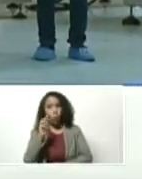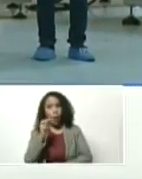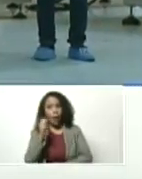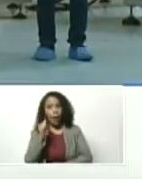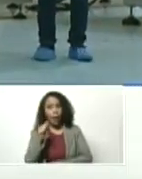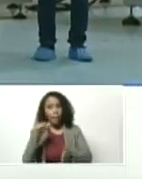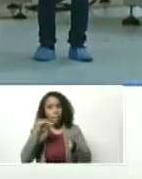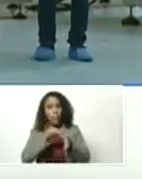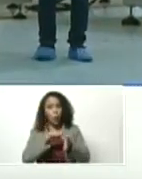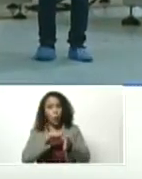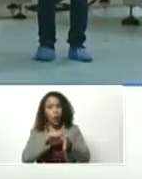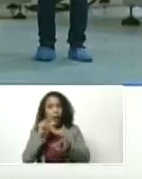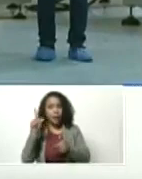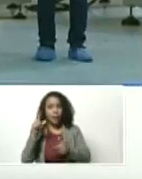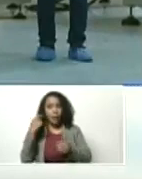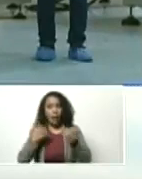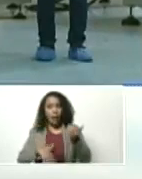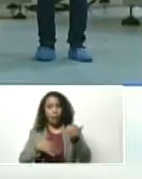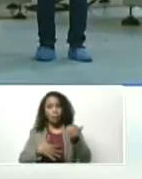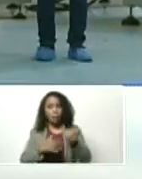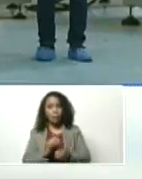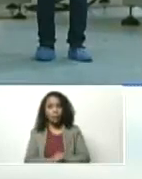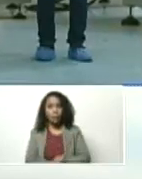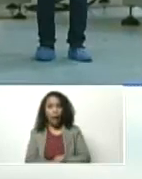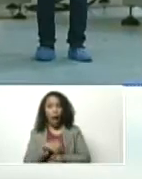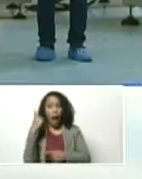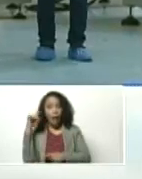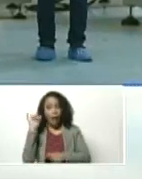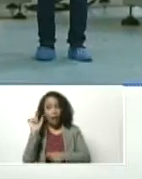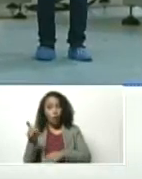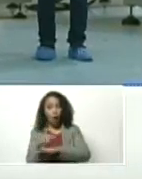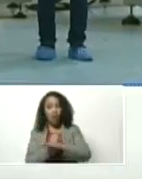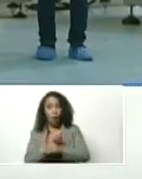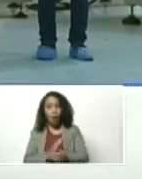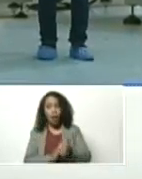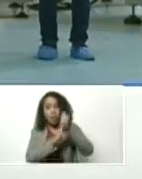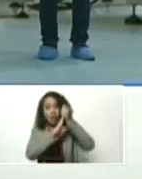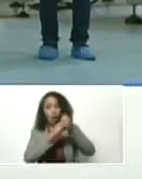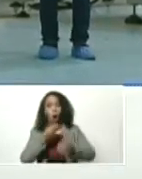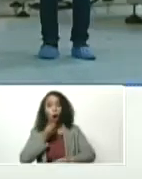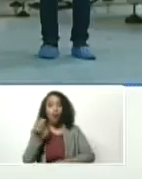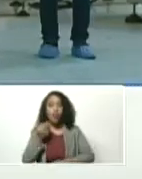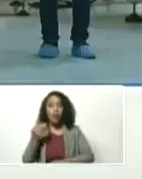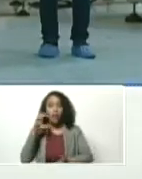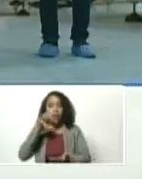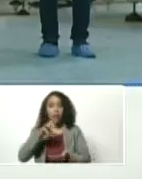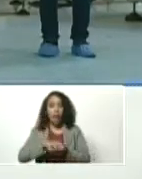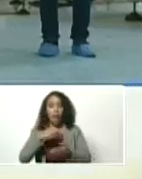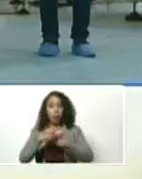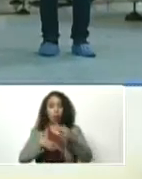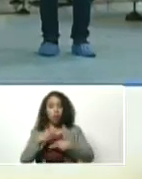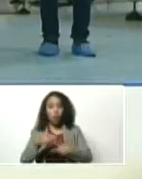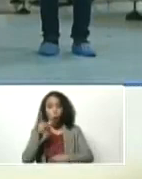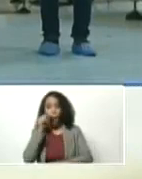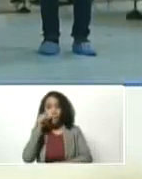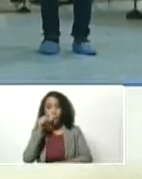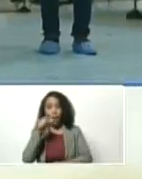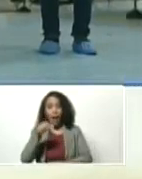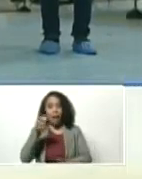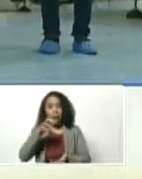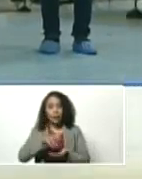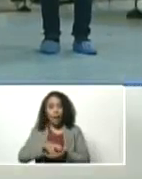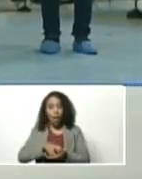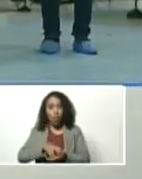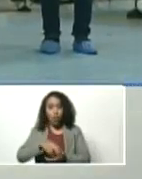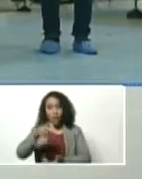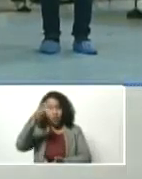primera. Allá está el gobernador, líder, joven de nuestra revolución, Víctor Clark,